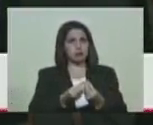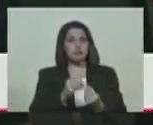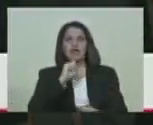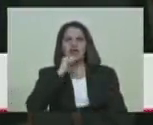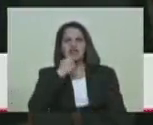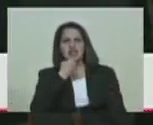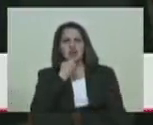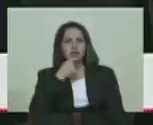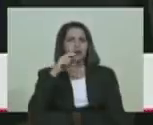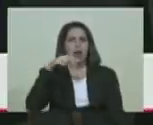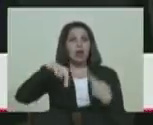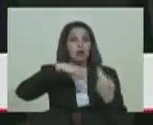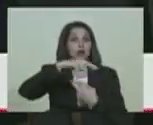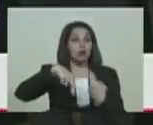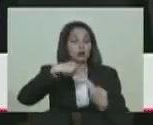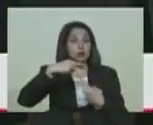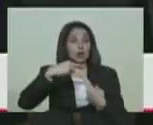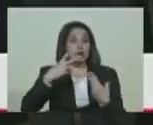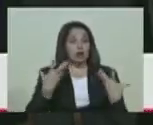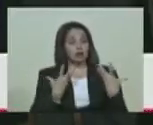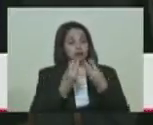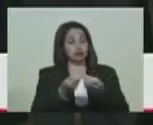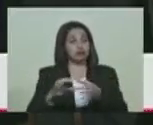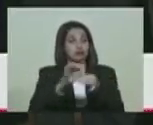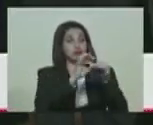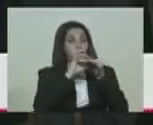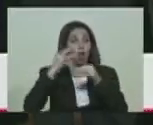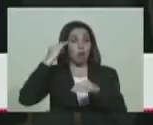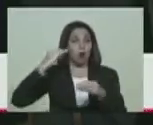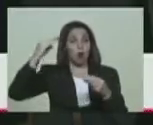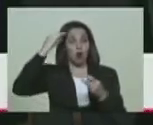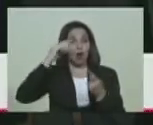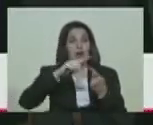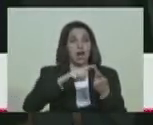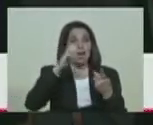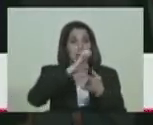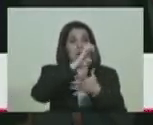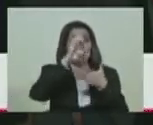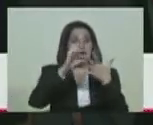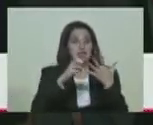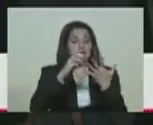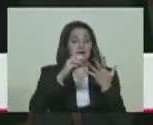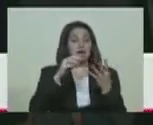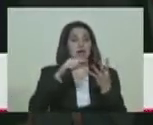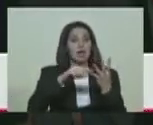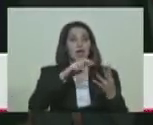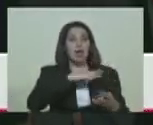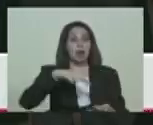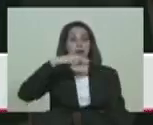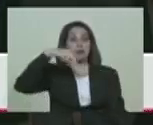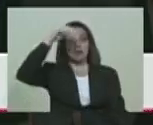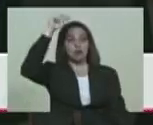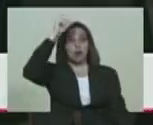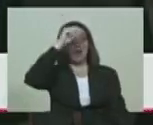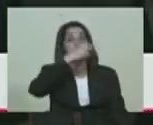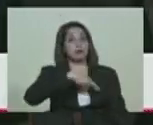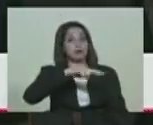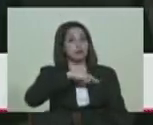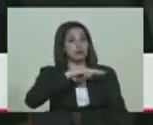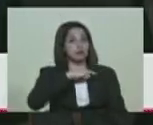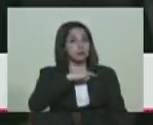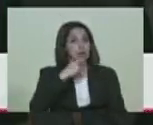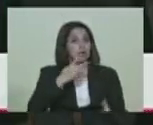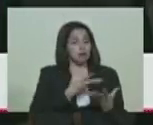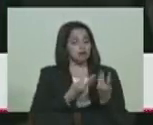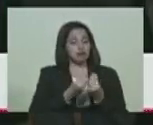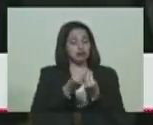revolución es la unión monolítica, moral, ética, espiritual, entre el equipo político y militar que conduce